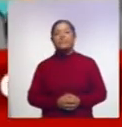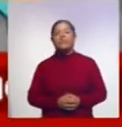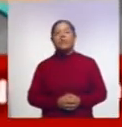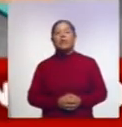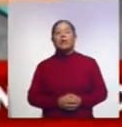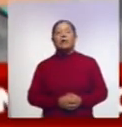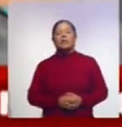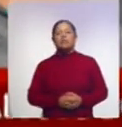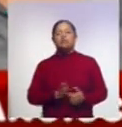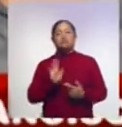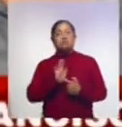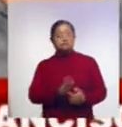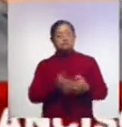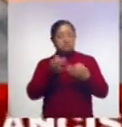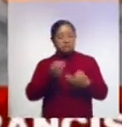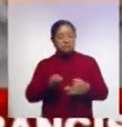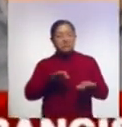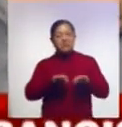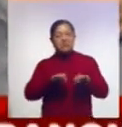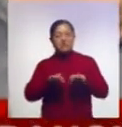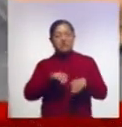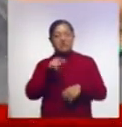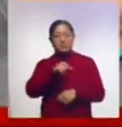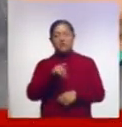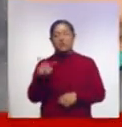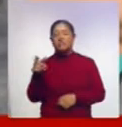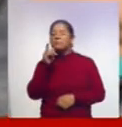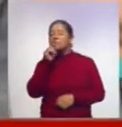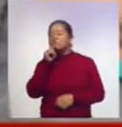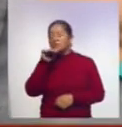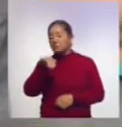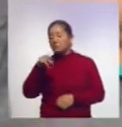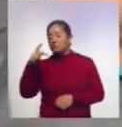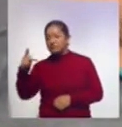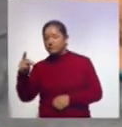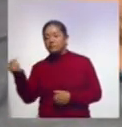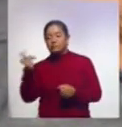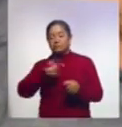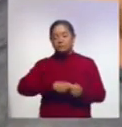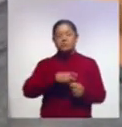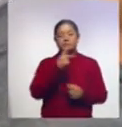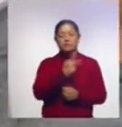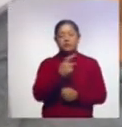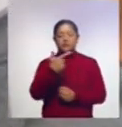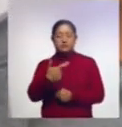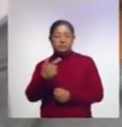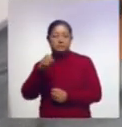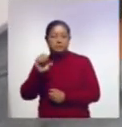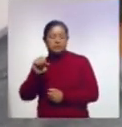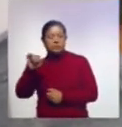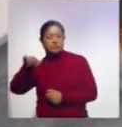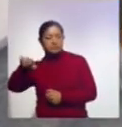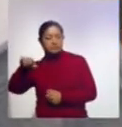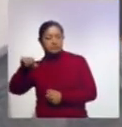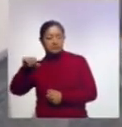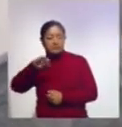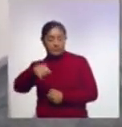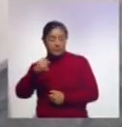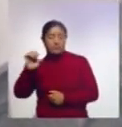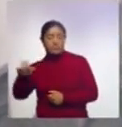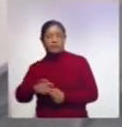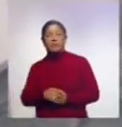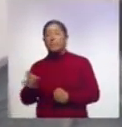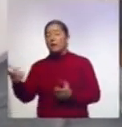prueba fehacientes y el trabajo hecho por parte del agente del Ministerio Público adscrito a la Procuraduría General de Justicia del Estado, se logró la